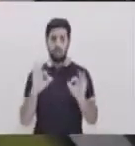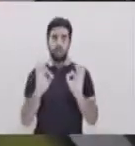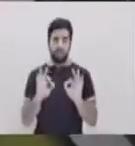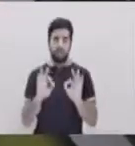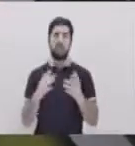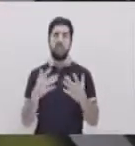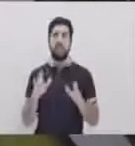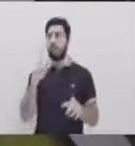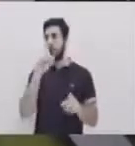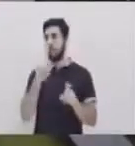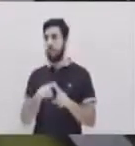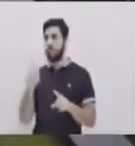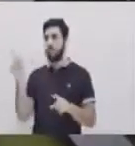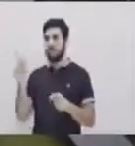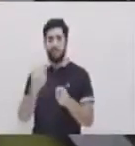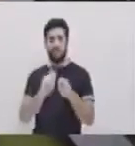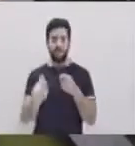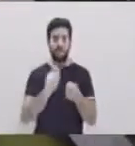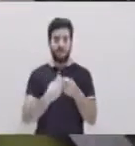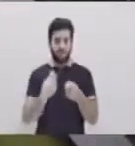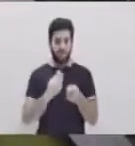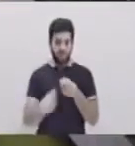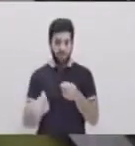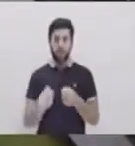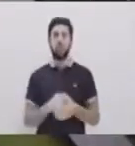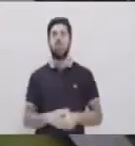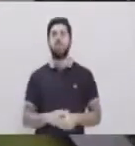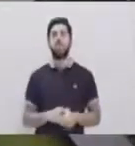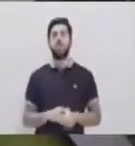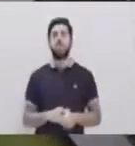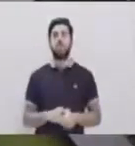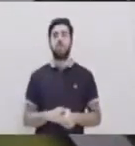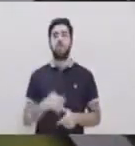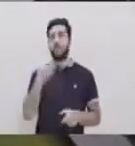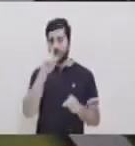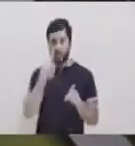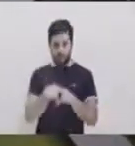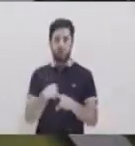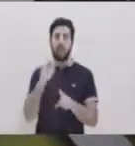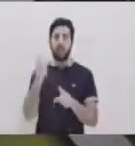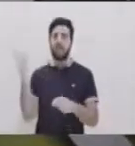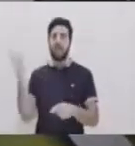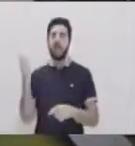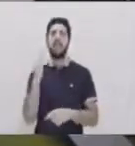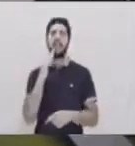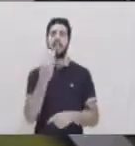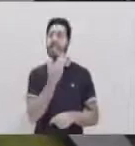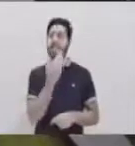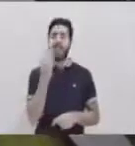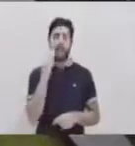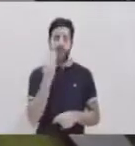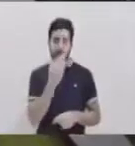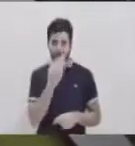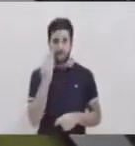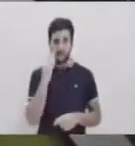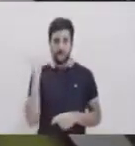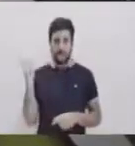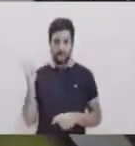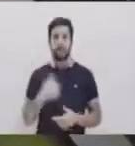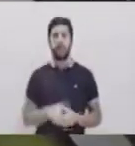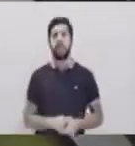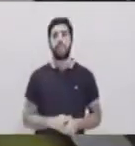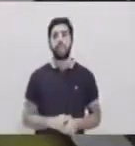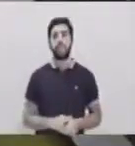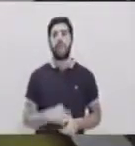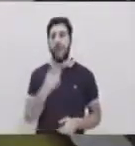colorantes, los cerillos y una servilleta. Eso es lo que vamos a